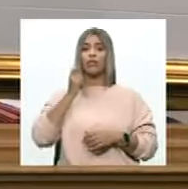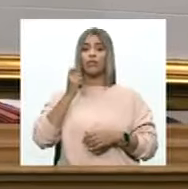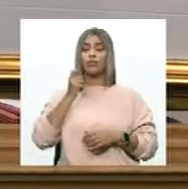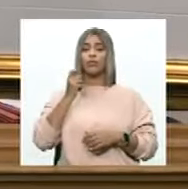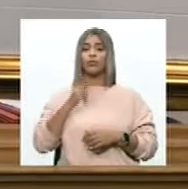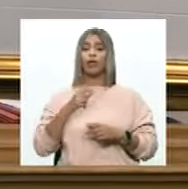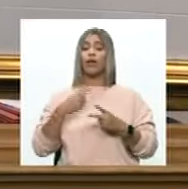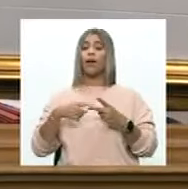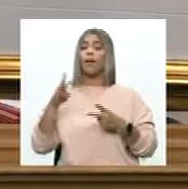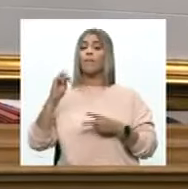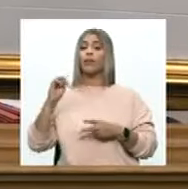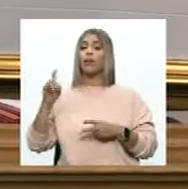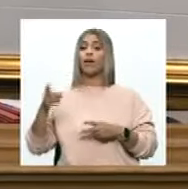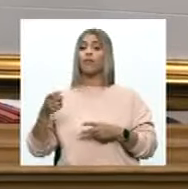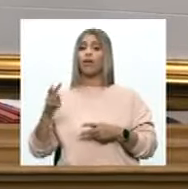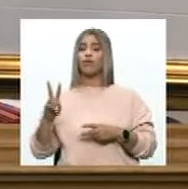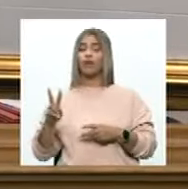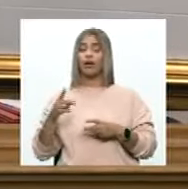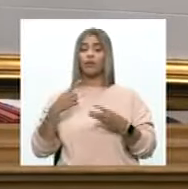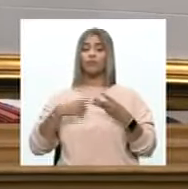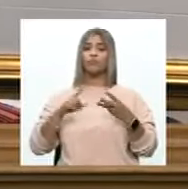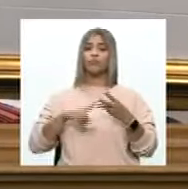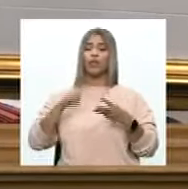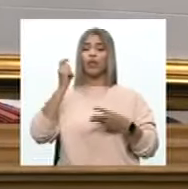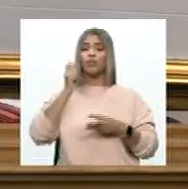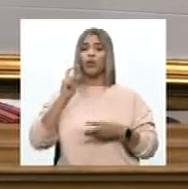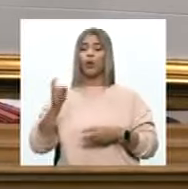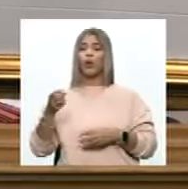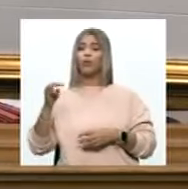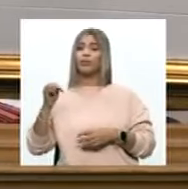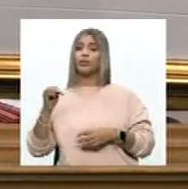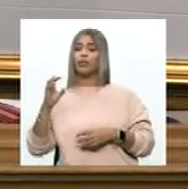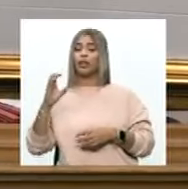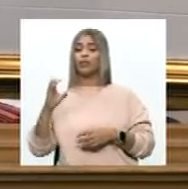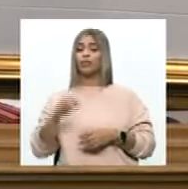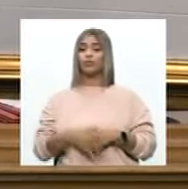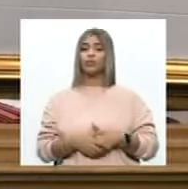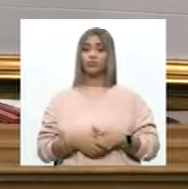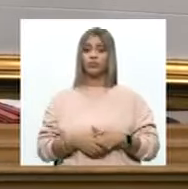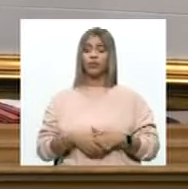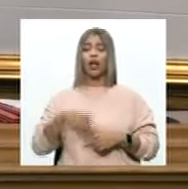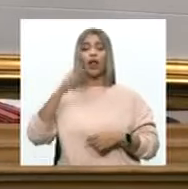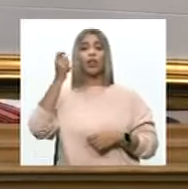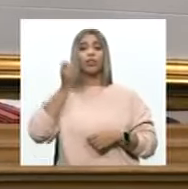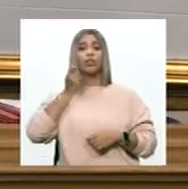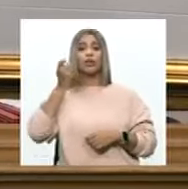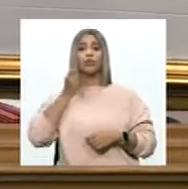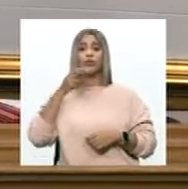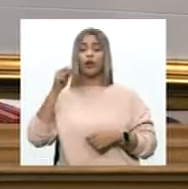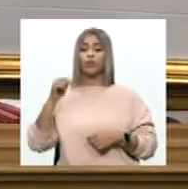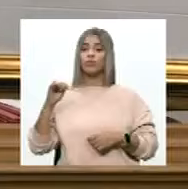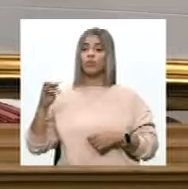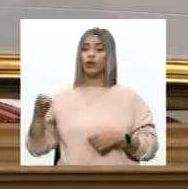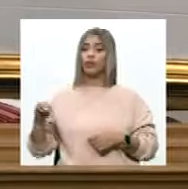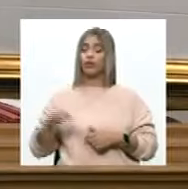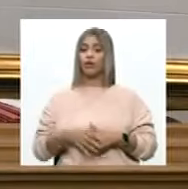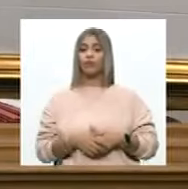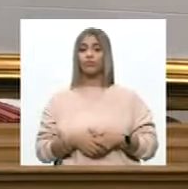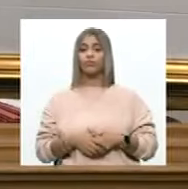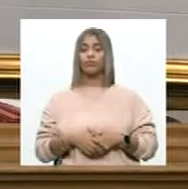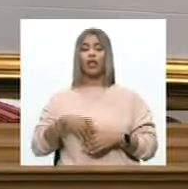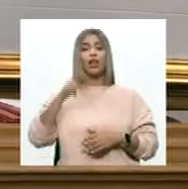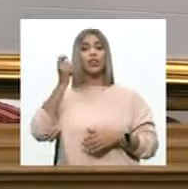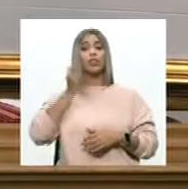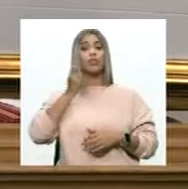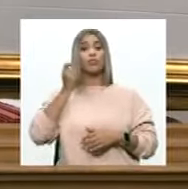Diputada María Gabriela Vega. Diputada Gloria Mercedes Castillo de Durán. Diputada Nicia Maldonado.